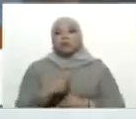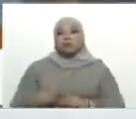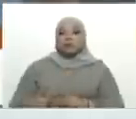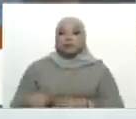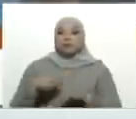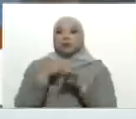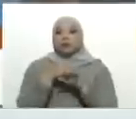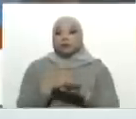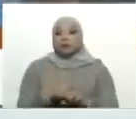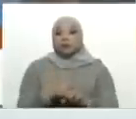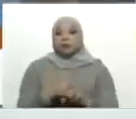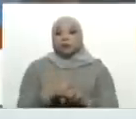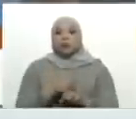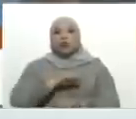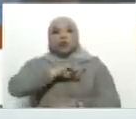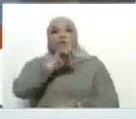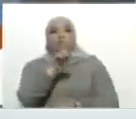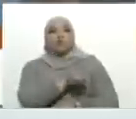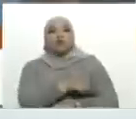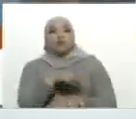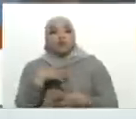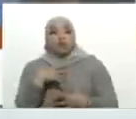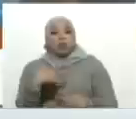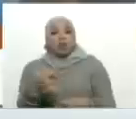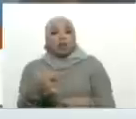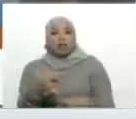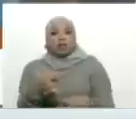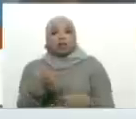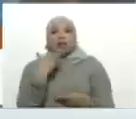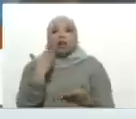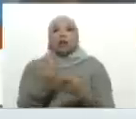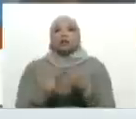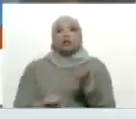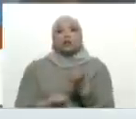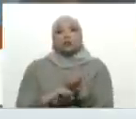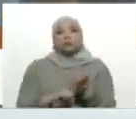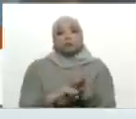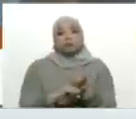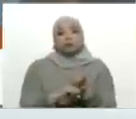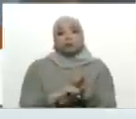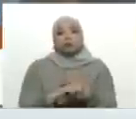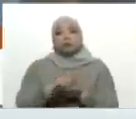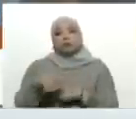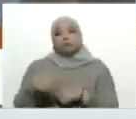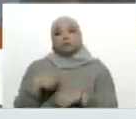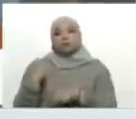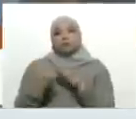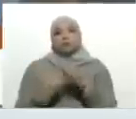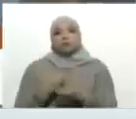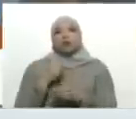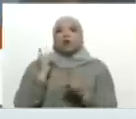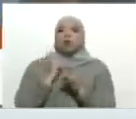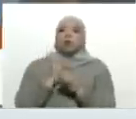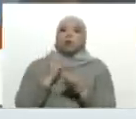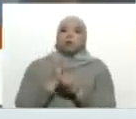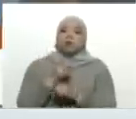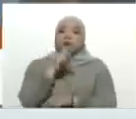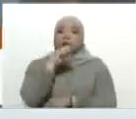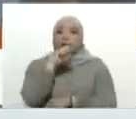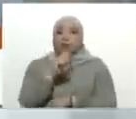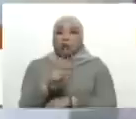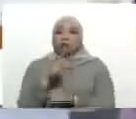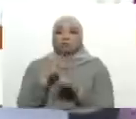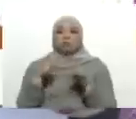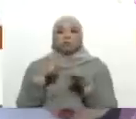especies más fuertes más inteligentes que él gracias a la cooperación pero ellos no quieren convencer de la competencia el egoísmo racional